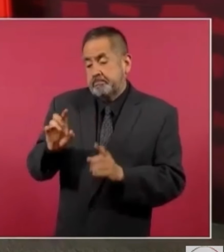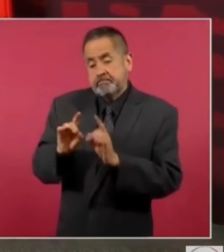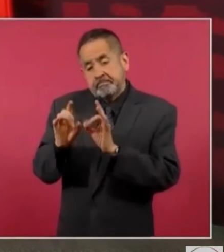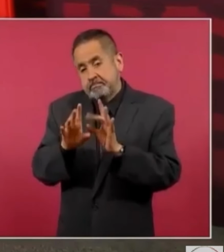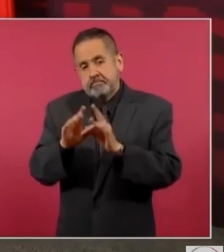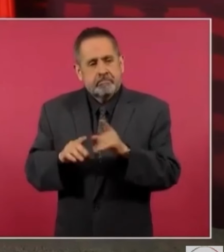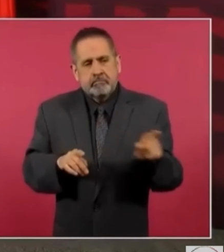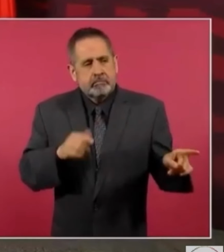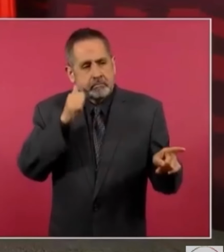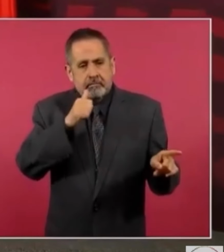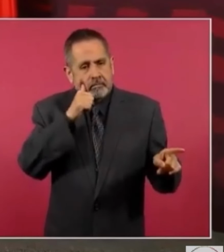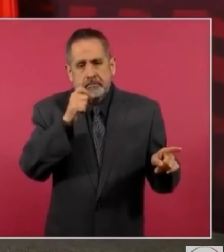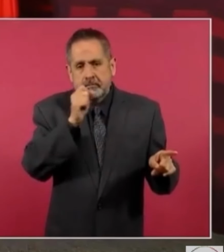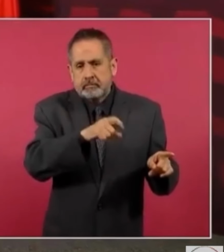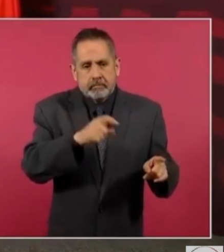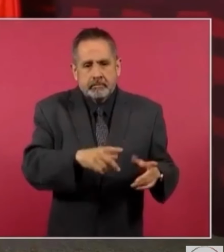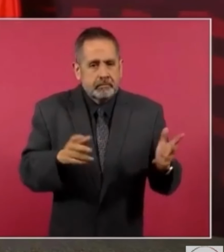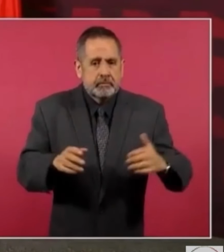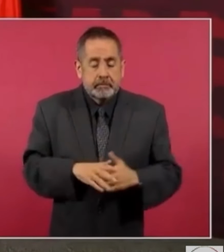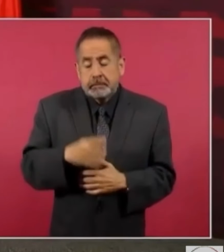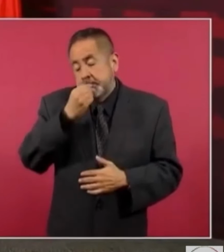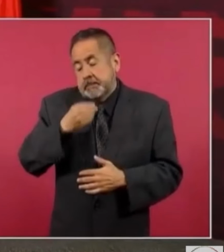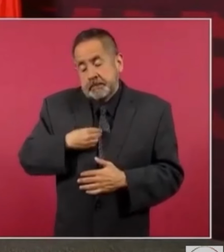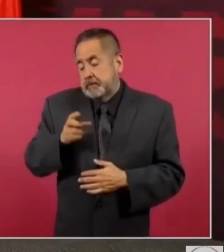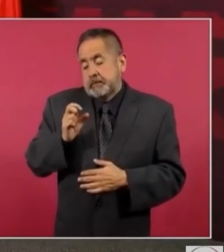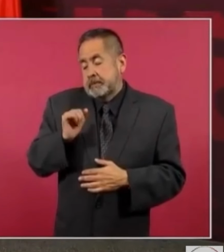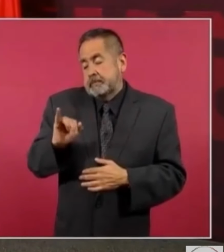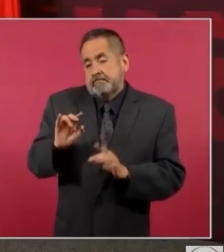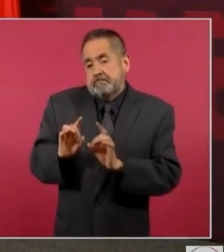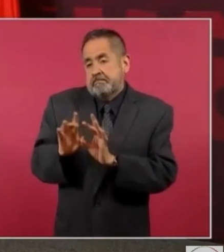de decir, ni modo,